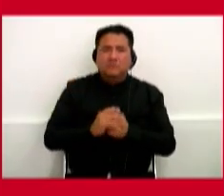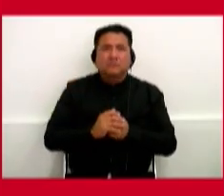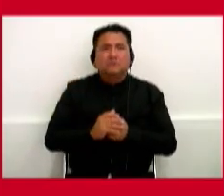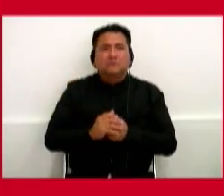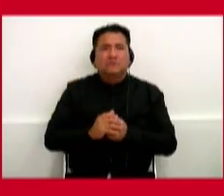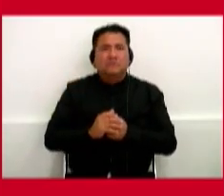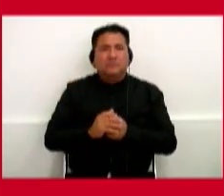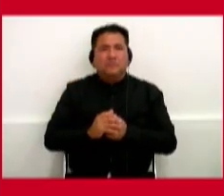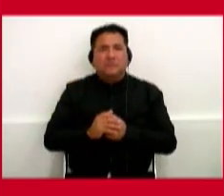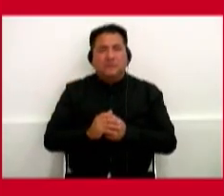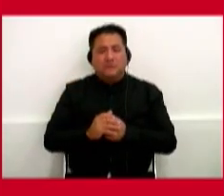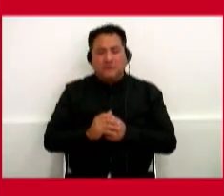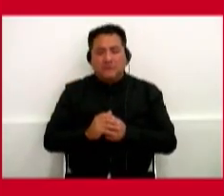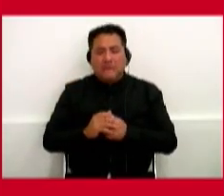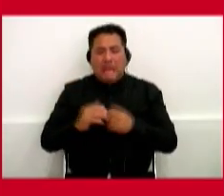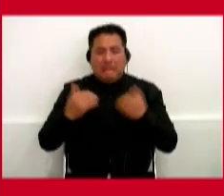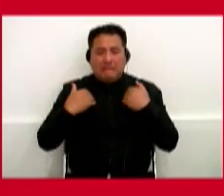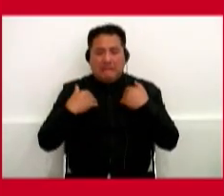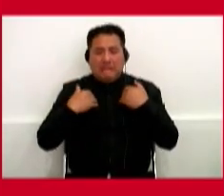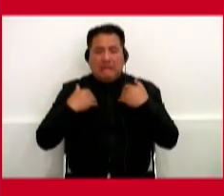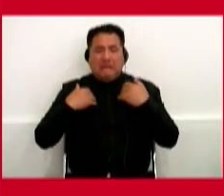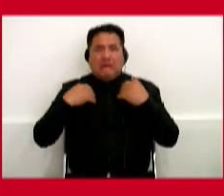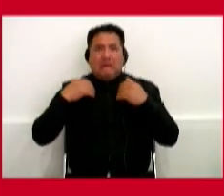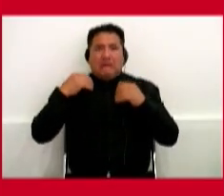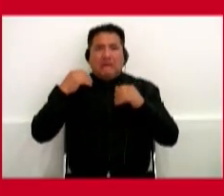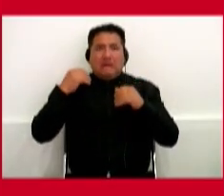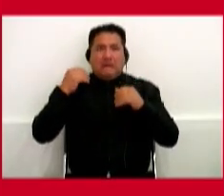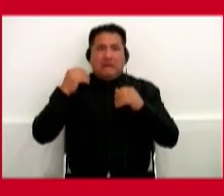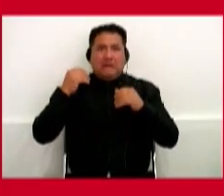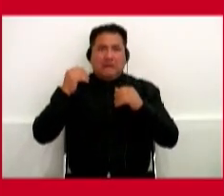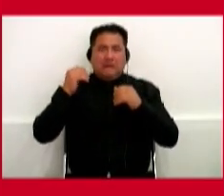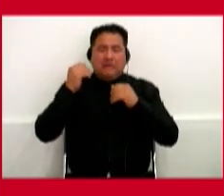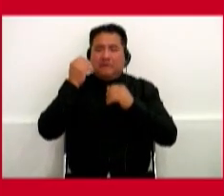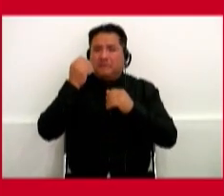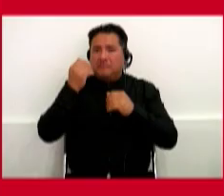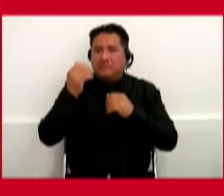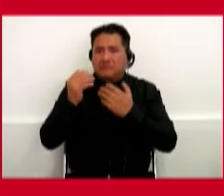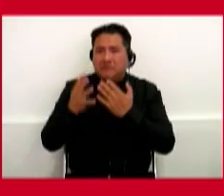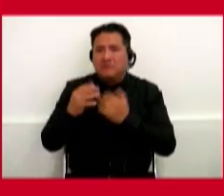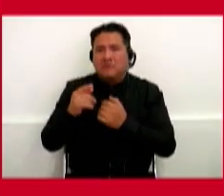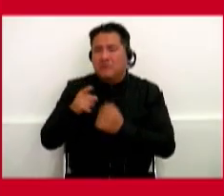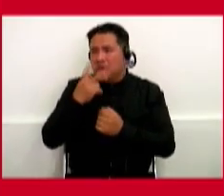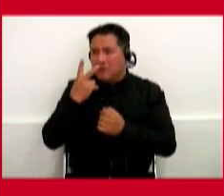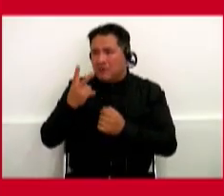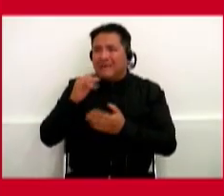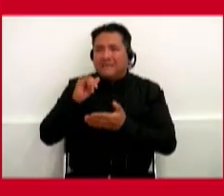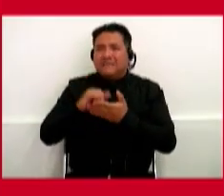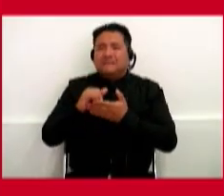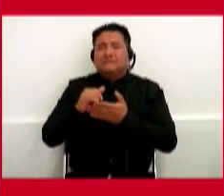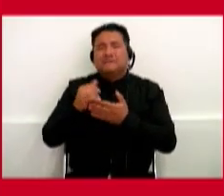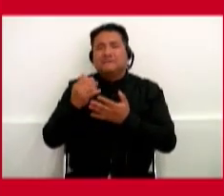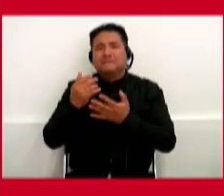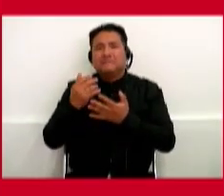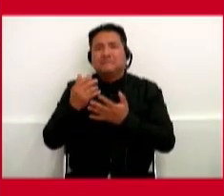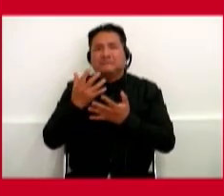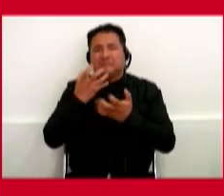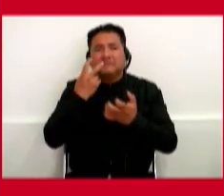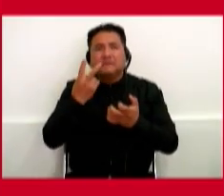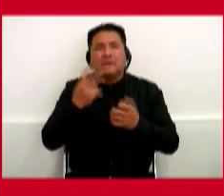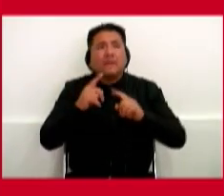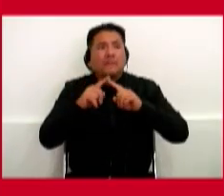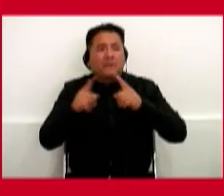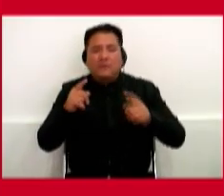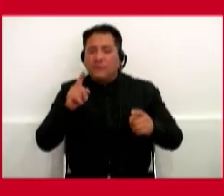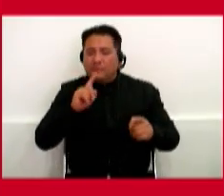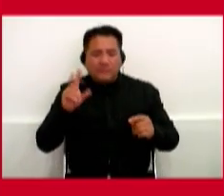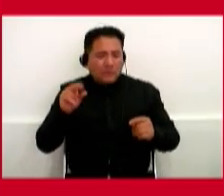válido, pero ¿tiene sentido en la secuencia de explotación que definí para mi método de explotación? Eso es lo que deseamos ver y eventualmente en este caso no es